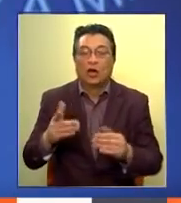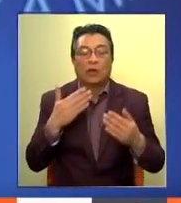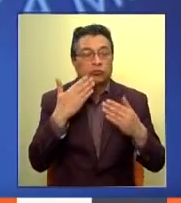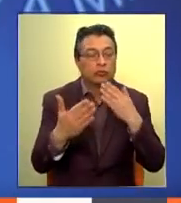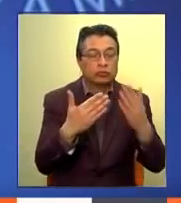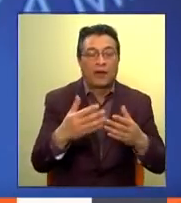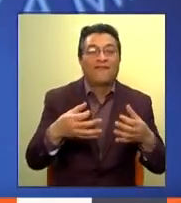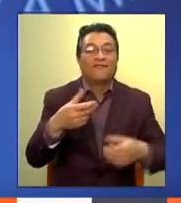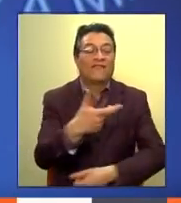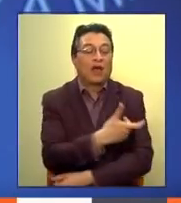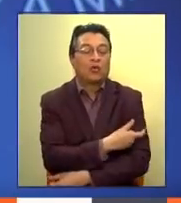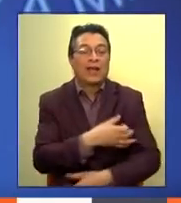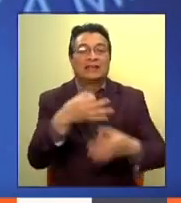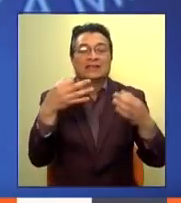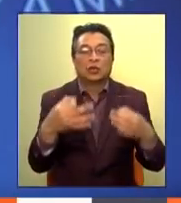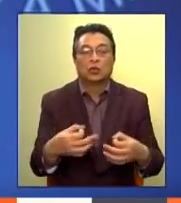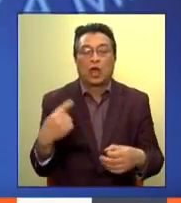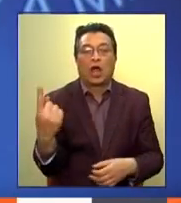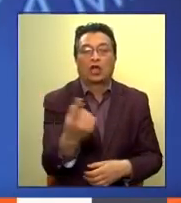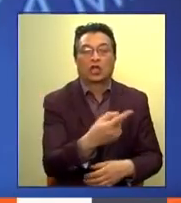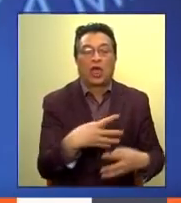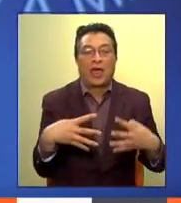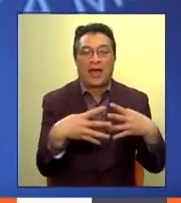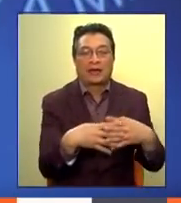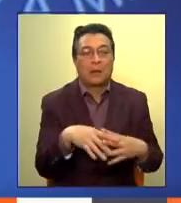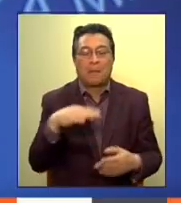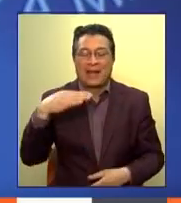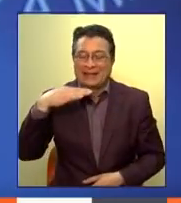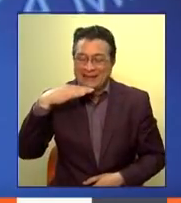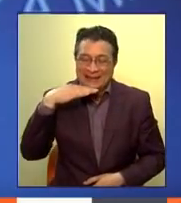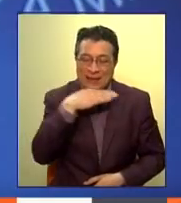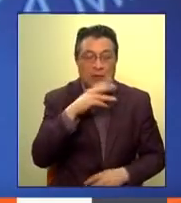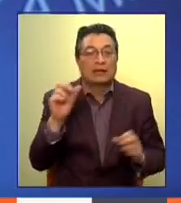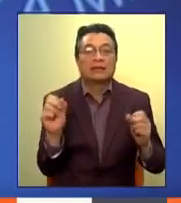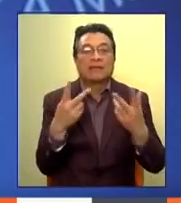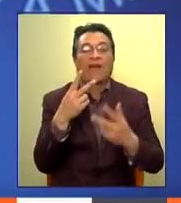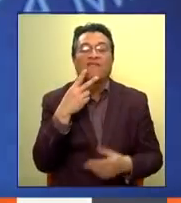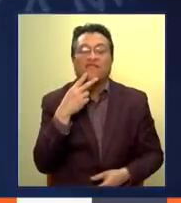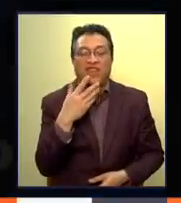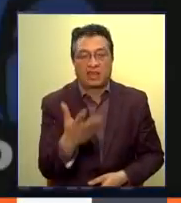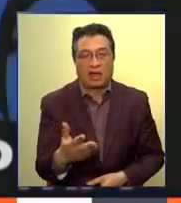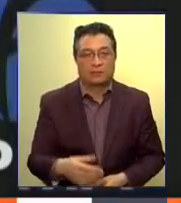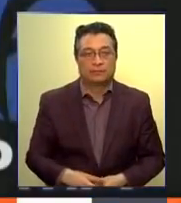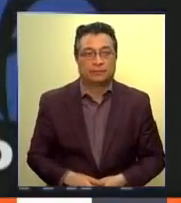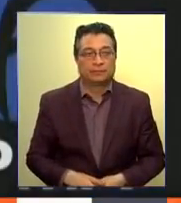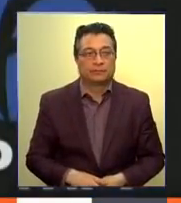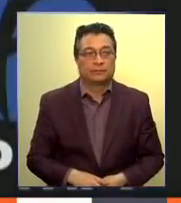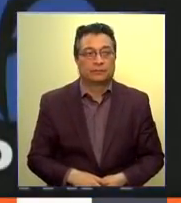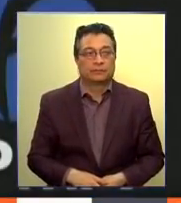vacunas seguras y efectivas al pueblo estadounidense lo más rápido posible y salvar vidas.